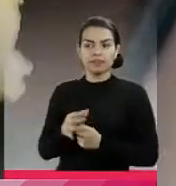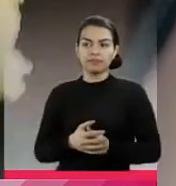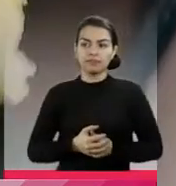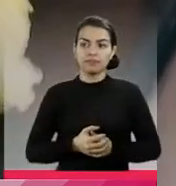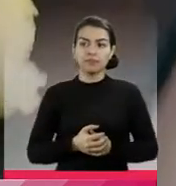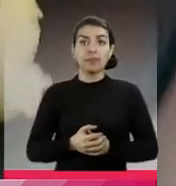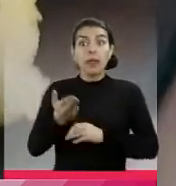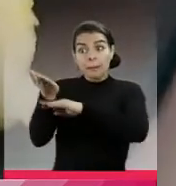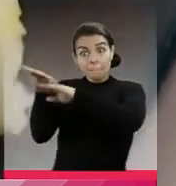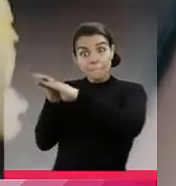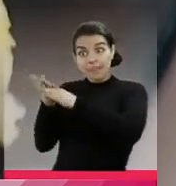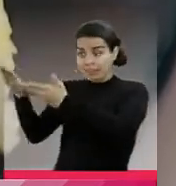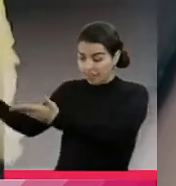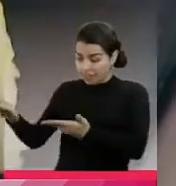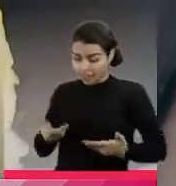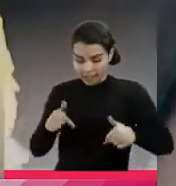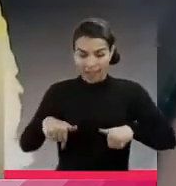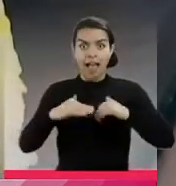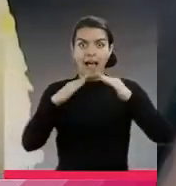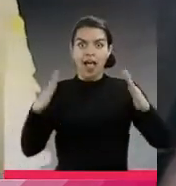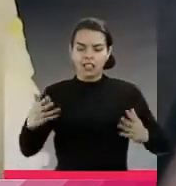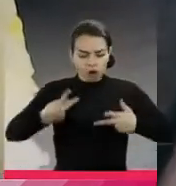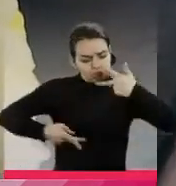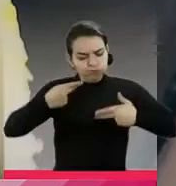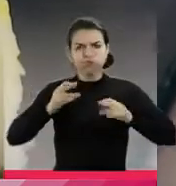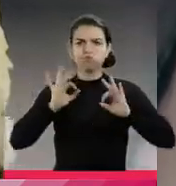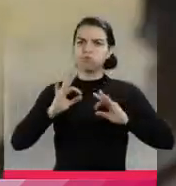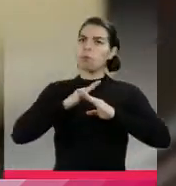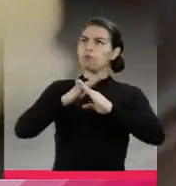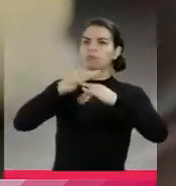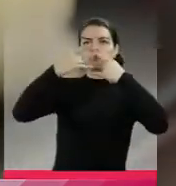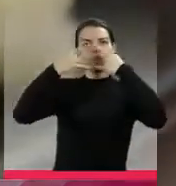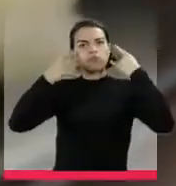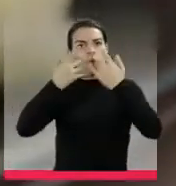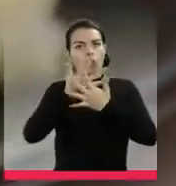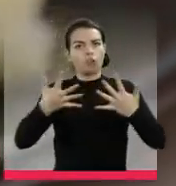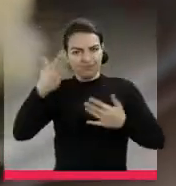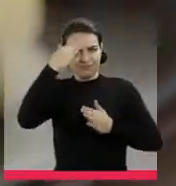su casa bajo todos los cuidados y medidas de bioseguridad exigidos por las autoridades.